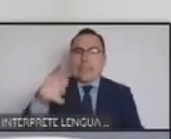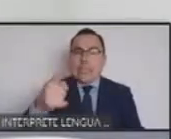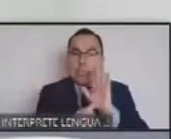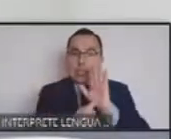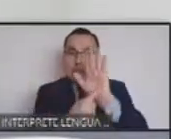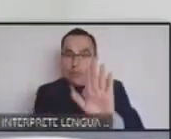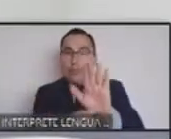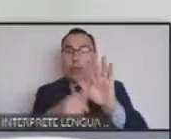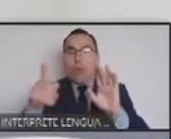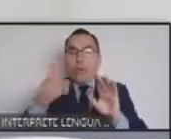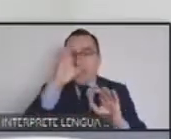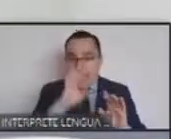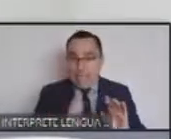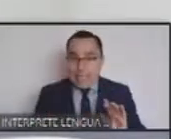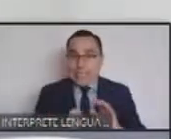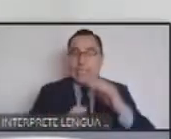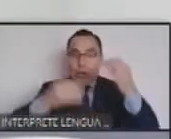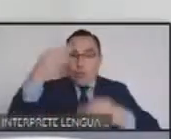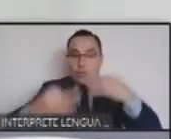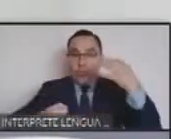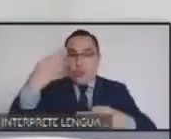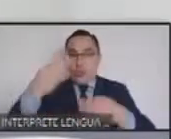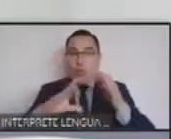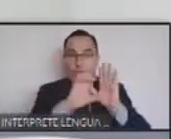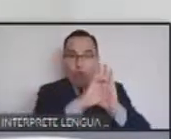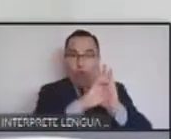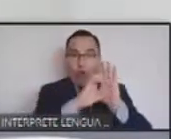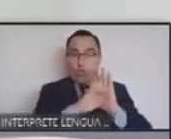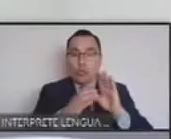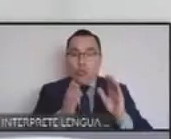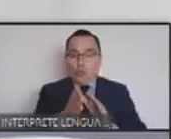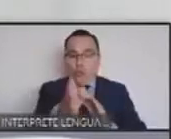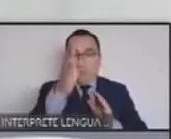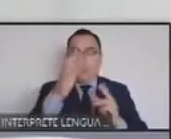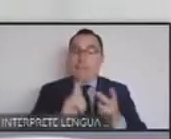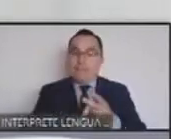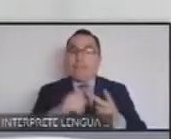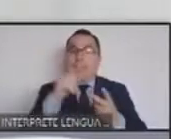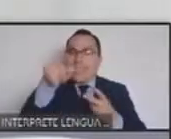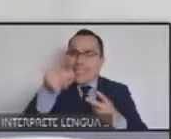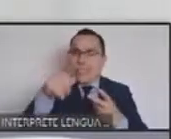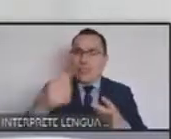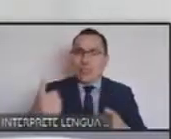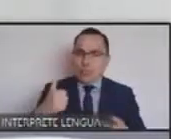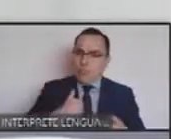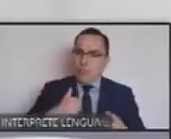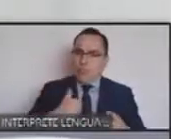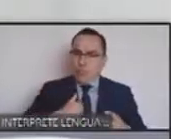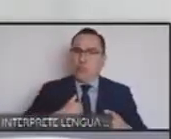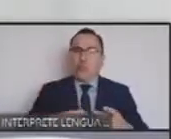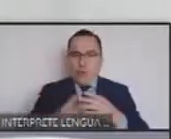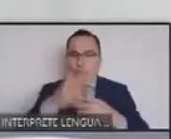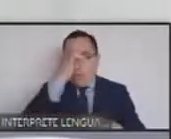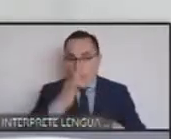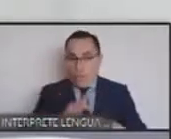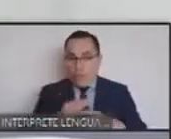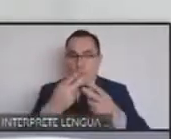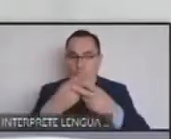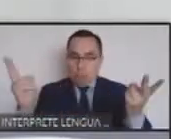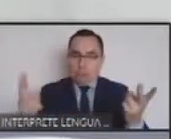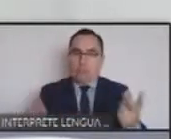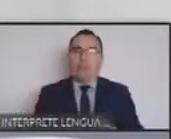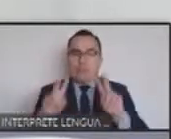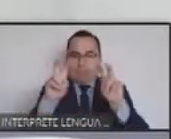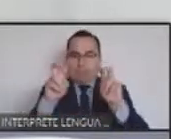tema ética judicial y códigos de conducta, una herramienta para el debido cumplimiento de las funciones públicas.